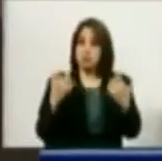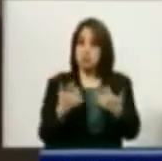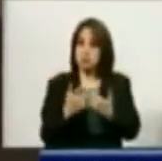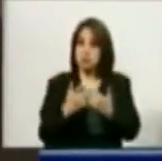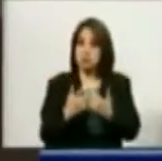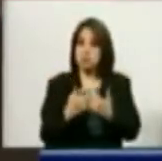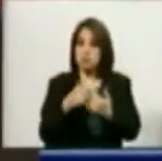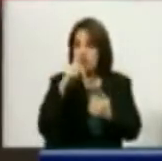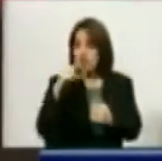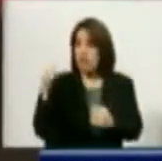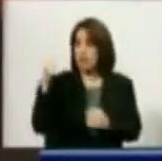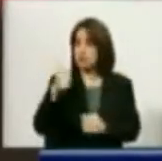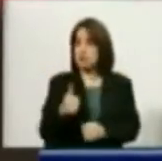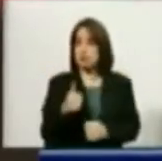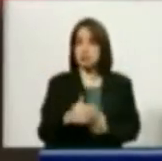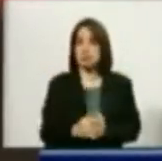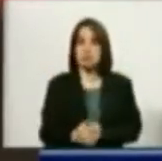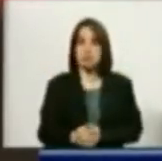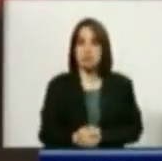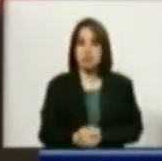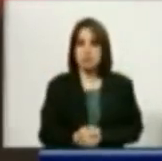desde hace siglo